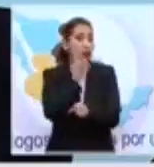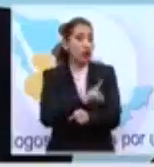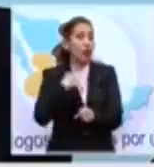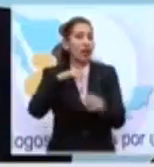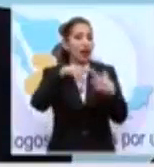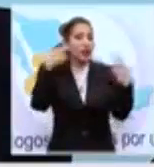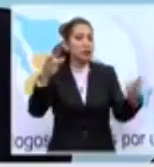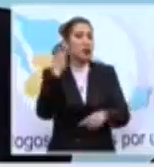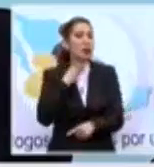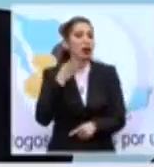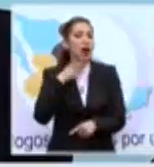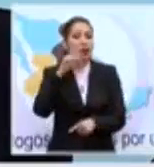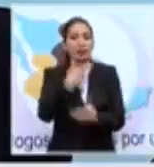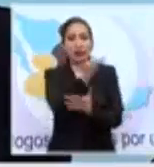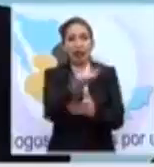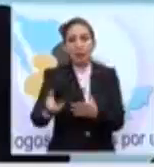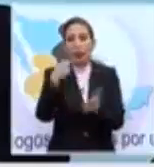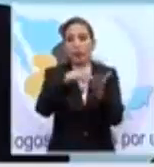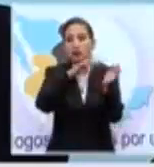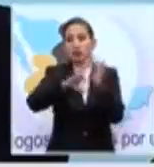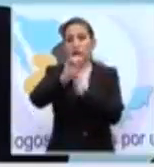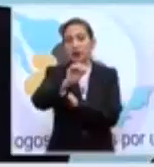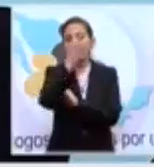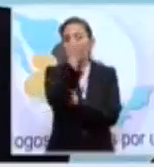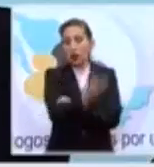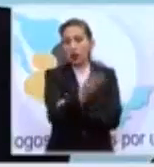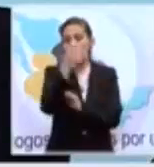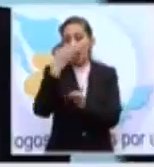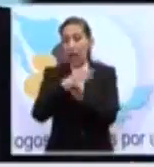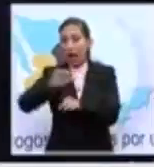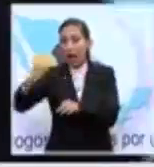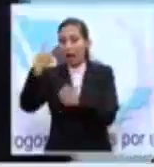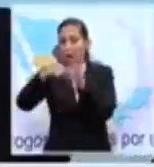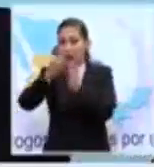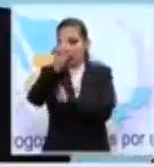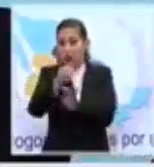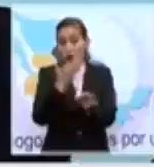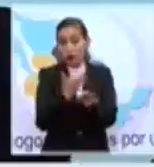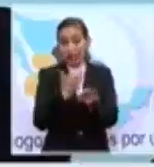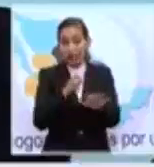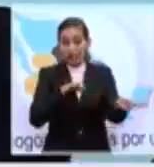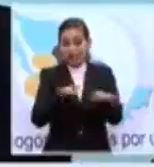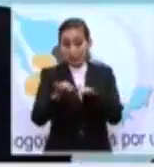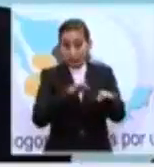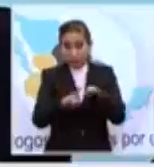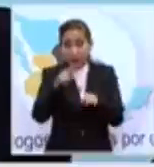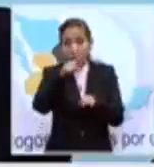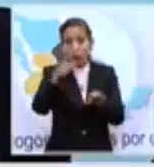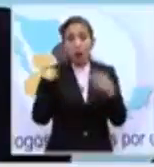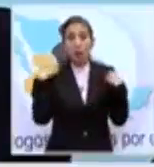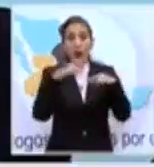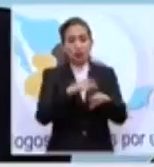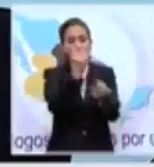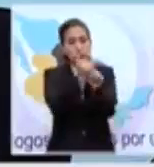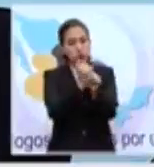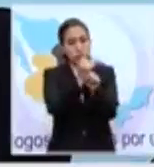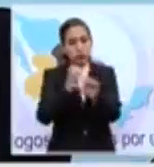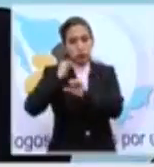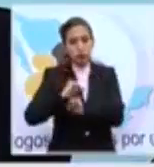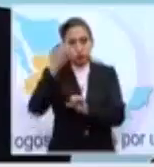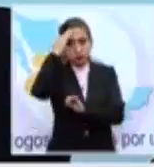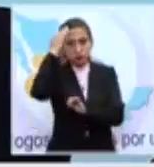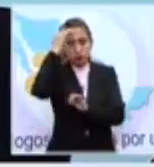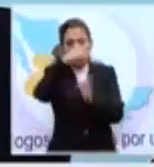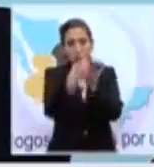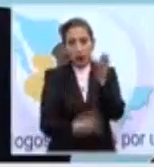la revista Políticas Agrícolas de 1994 al año 2001. Actualmente se desempeña como profesora investigadora titular en el